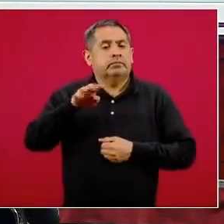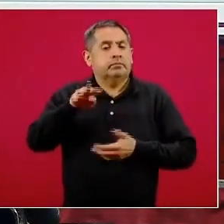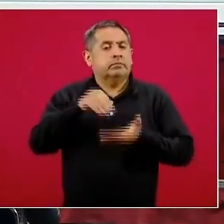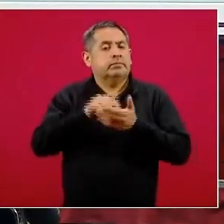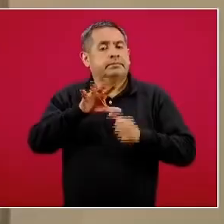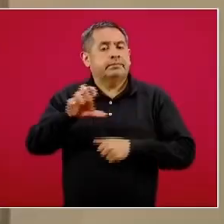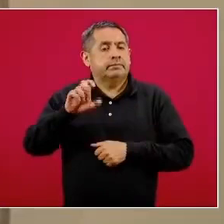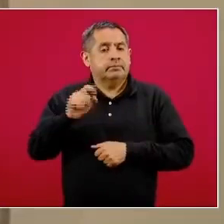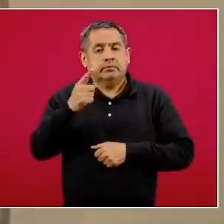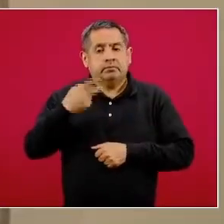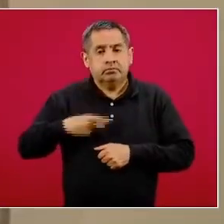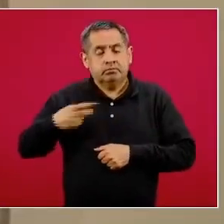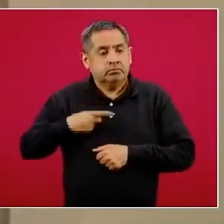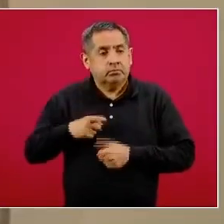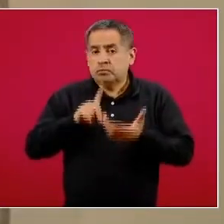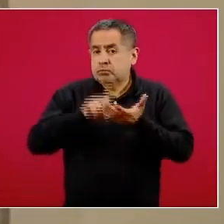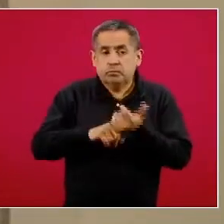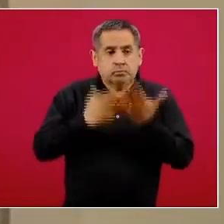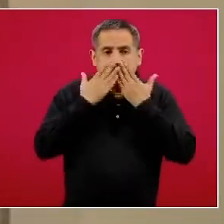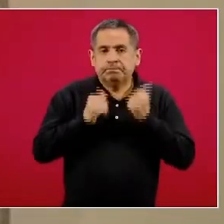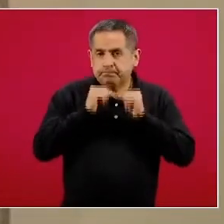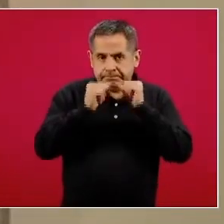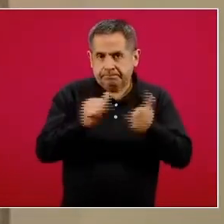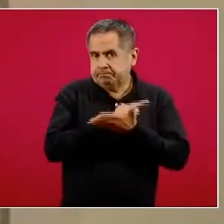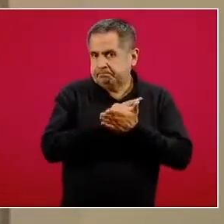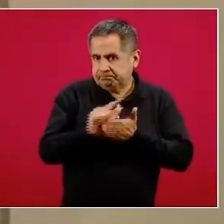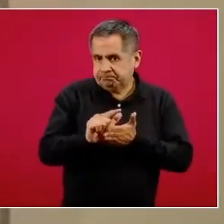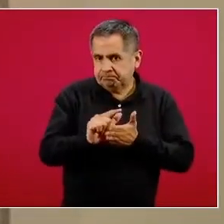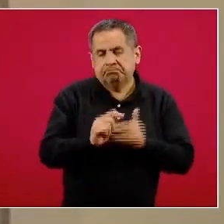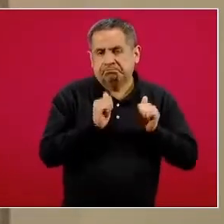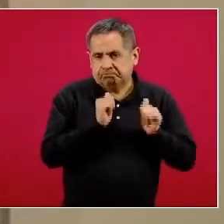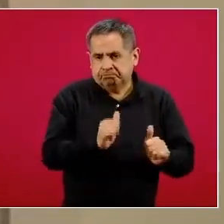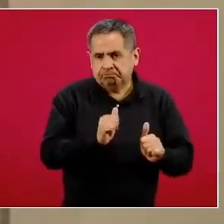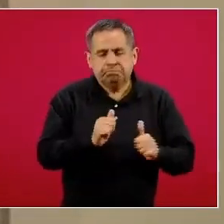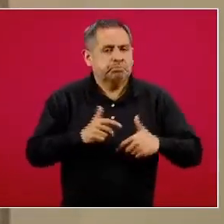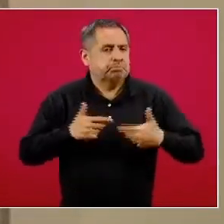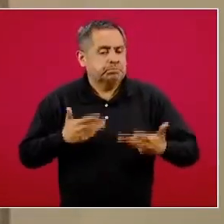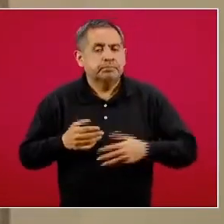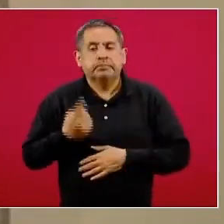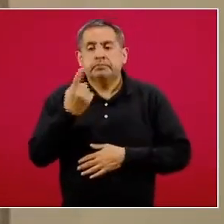919.591 personas que han resultado negativas a esta prueba.